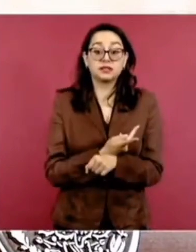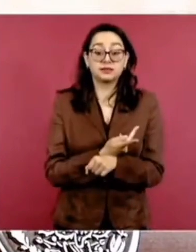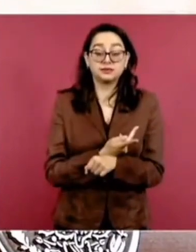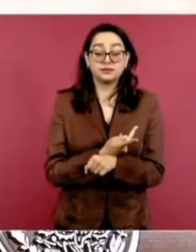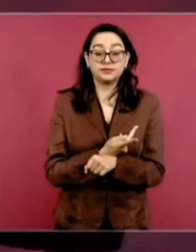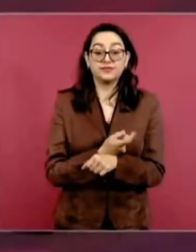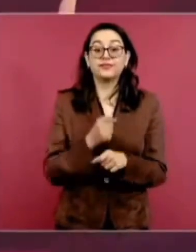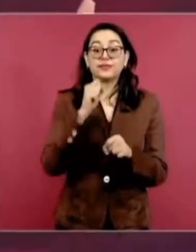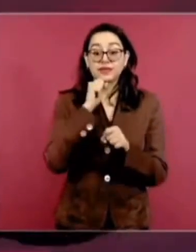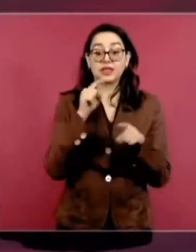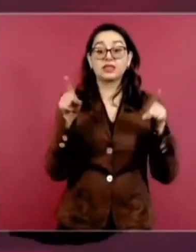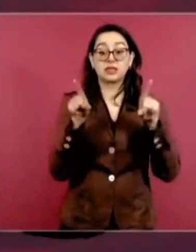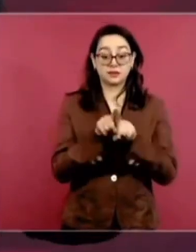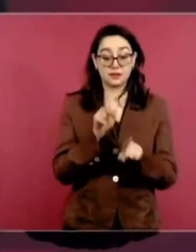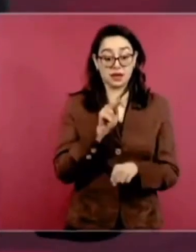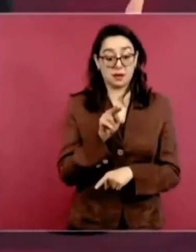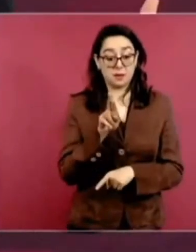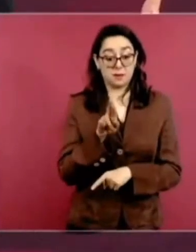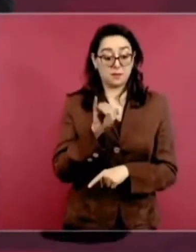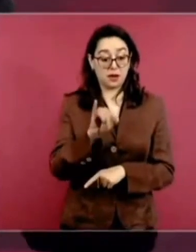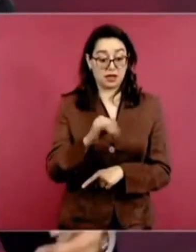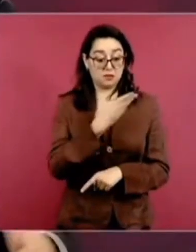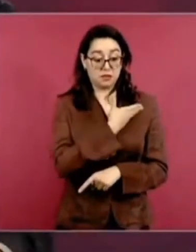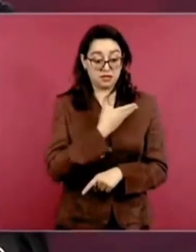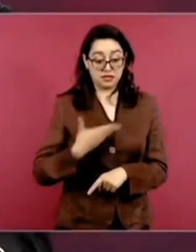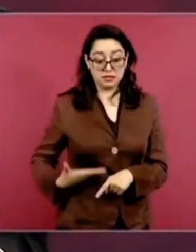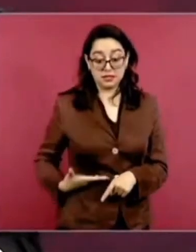fue el entregarles el Poder Judicial